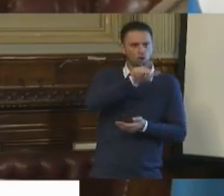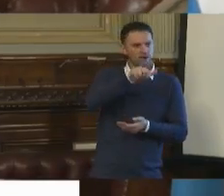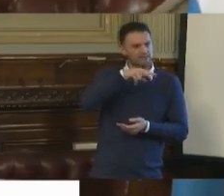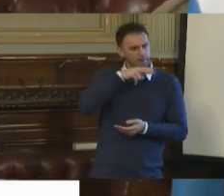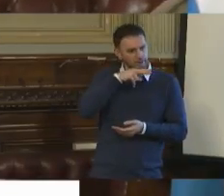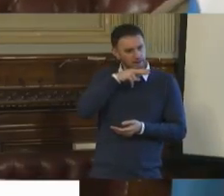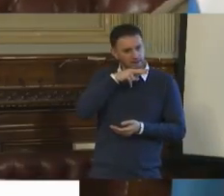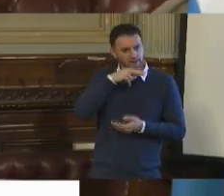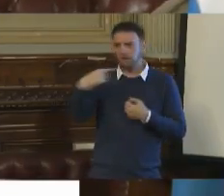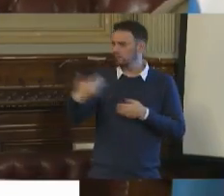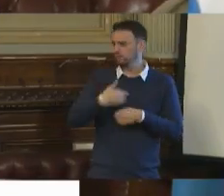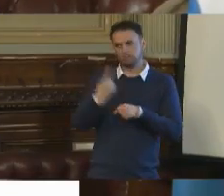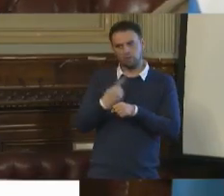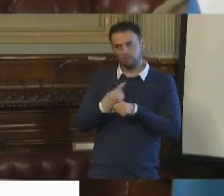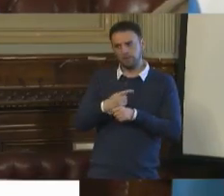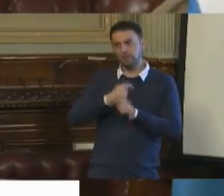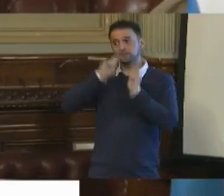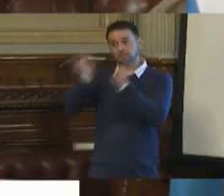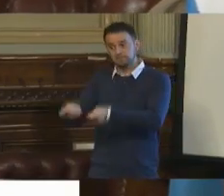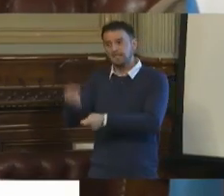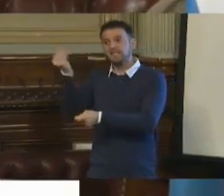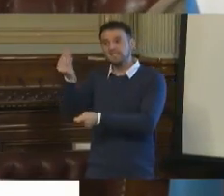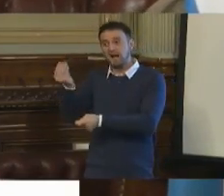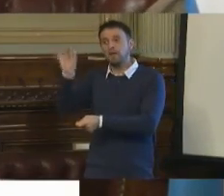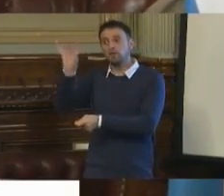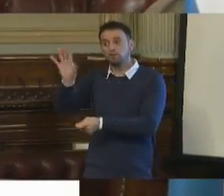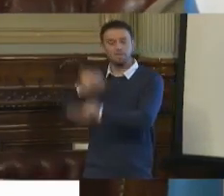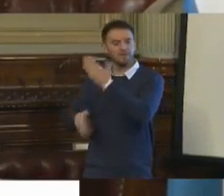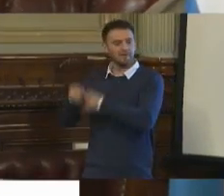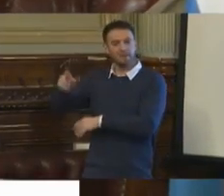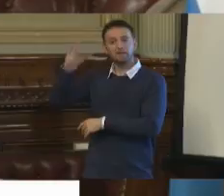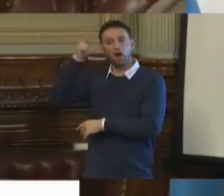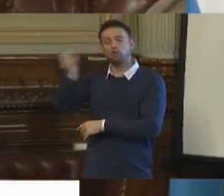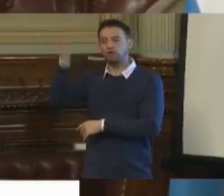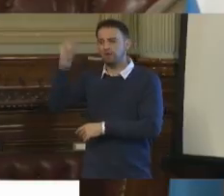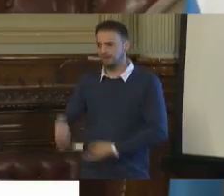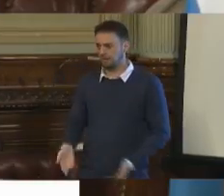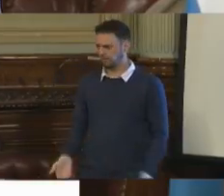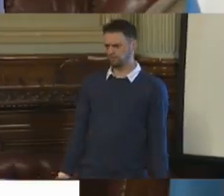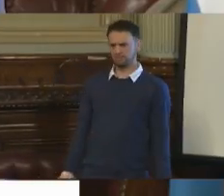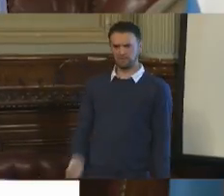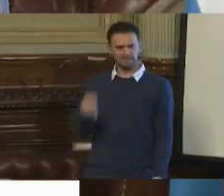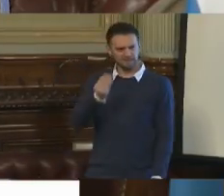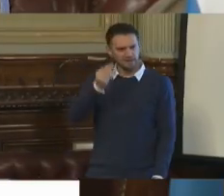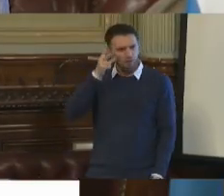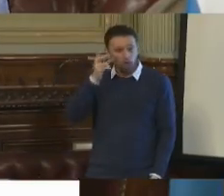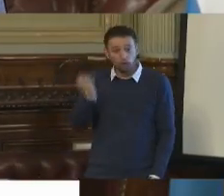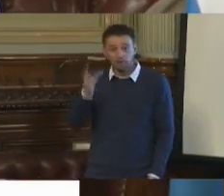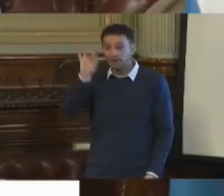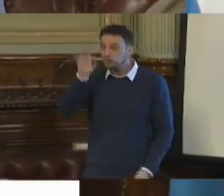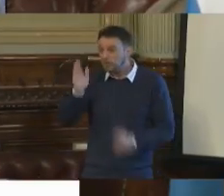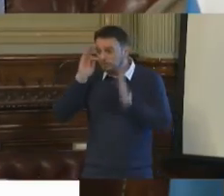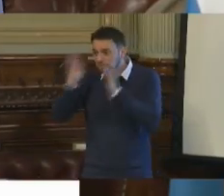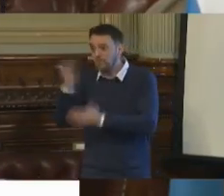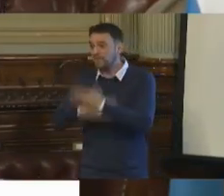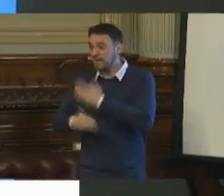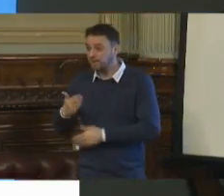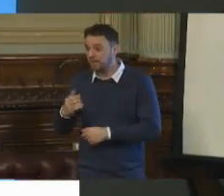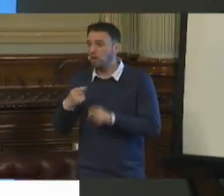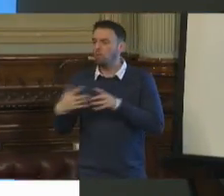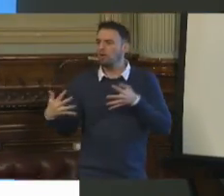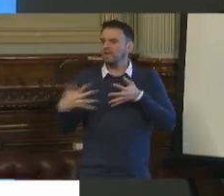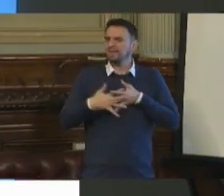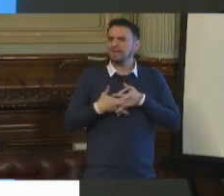sábado normalmente son buenas iniciativas pero que quedan en los resquicios